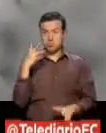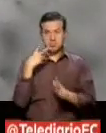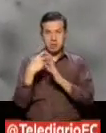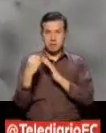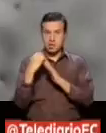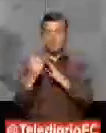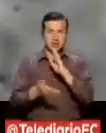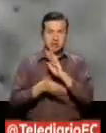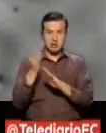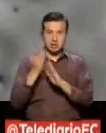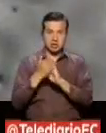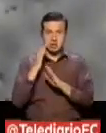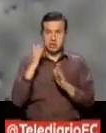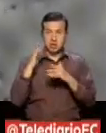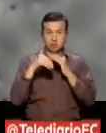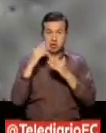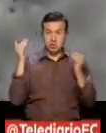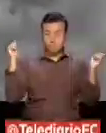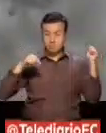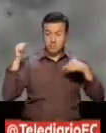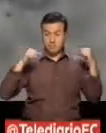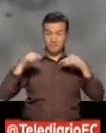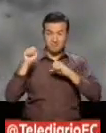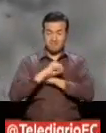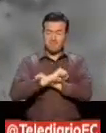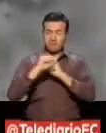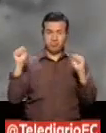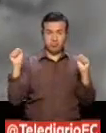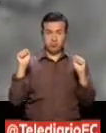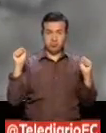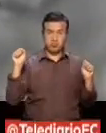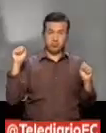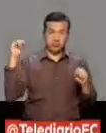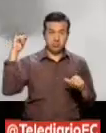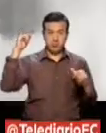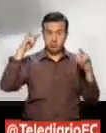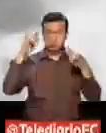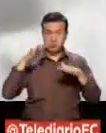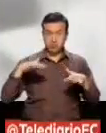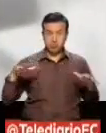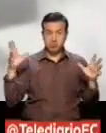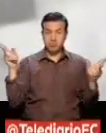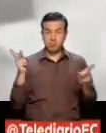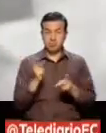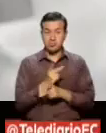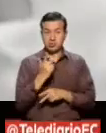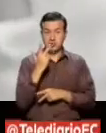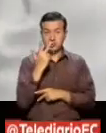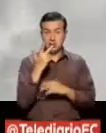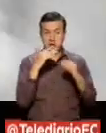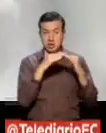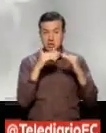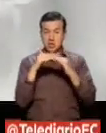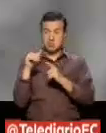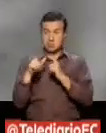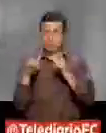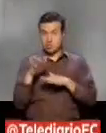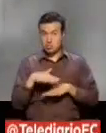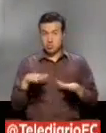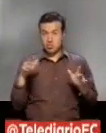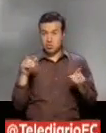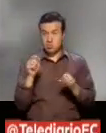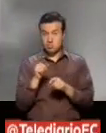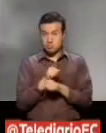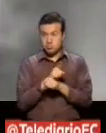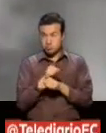el ataque. Según fuentes de seguridad palestinas, los aviones de guerra israelíes también atacaron 3 casas de milicianos palestinos